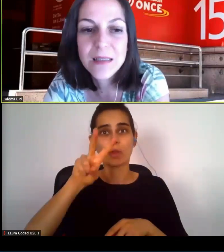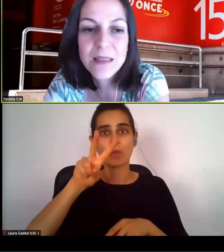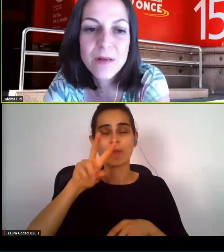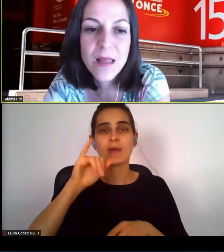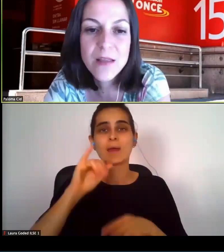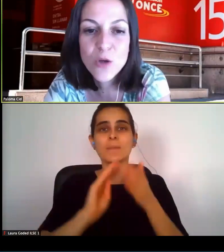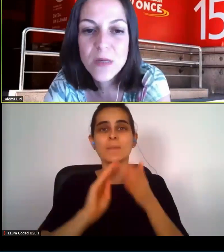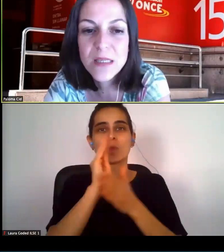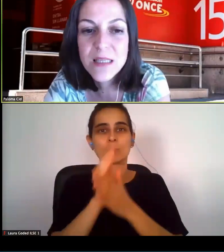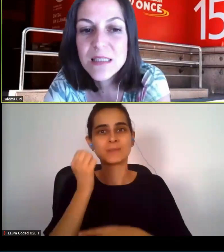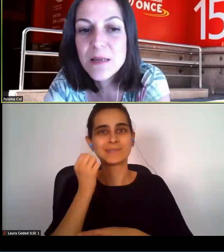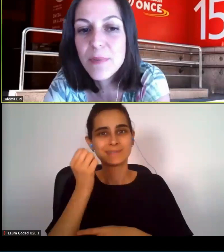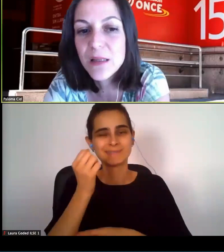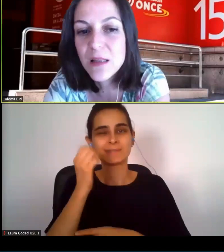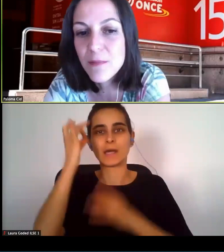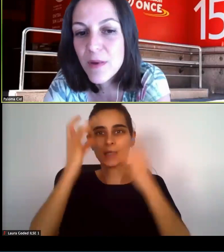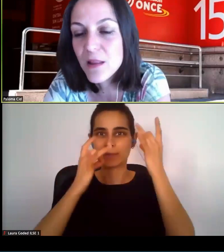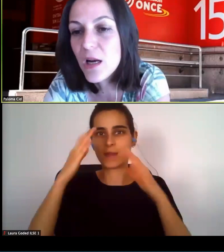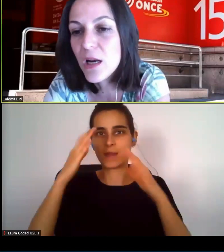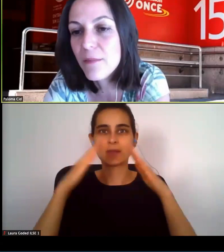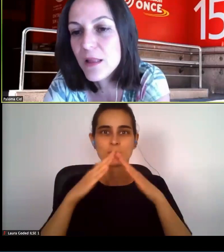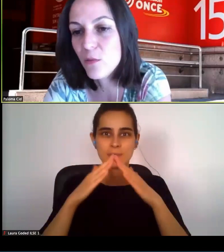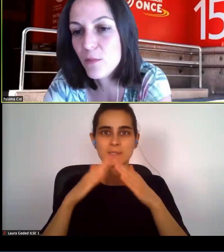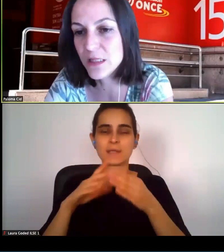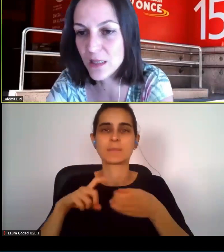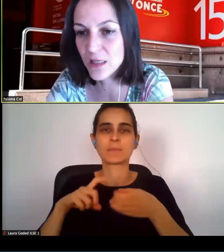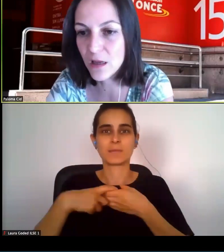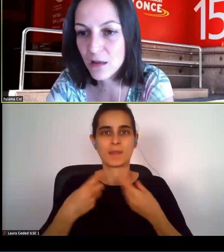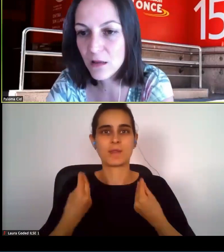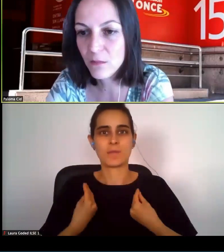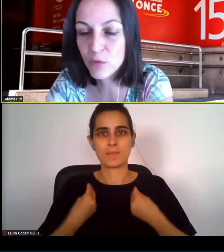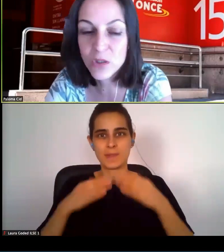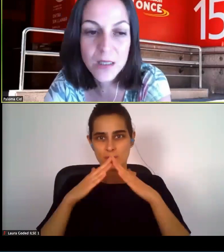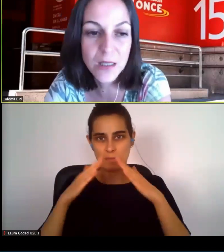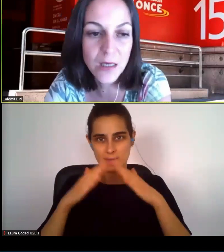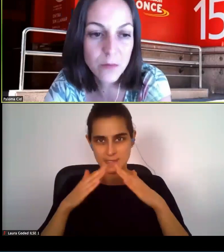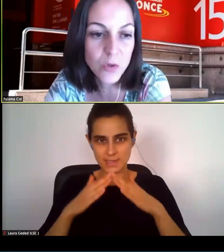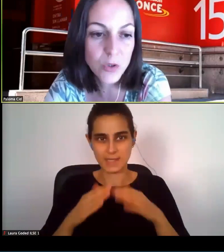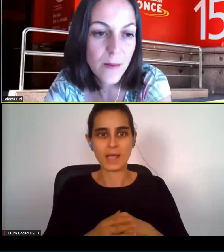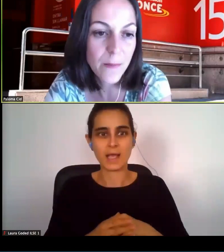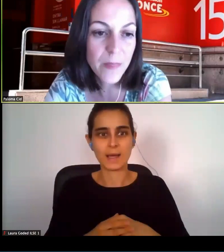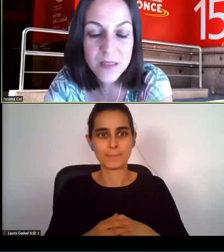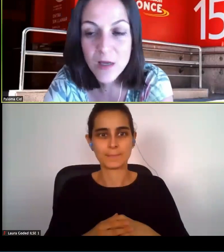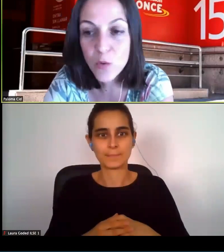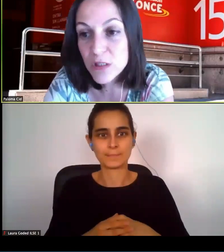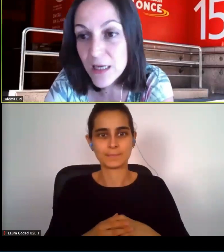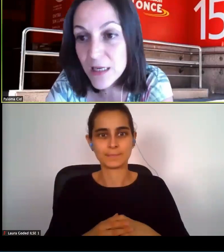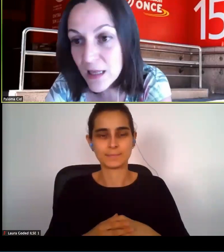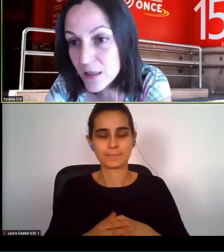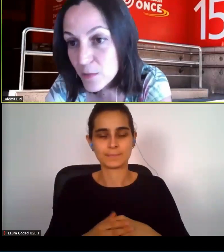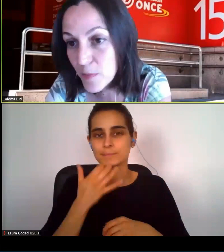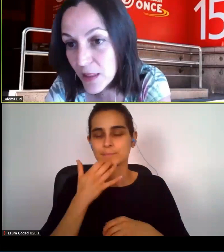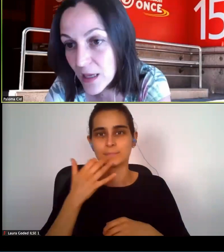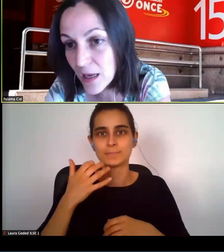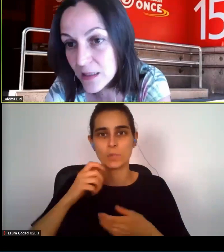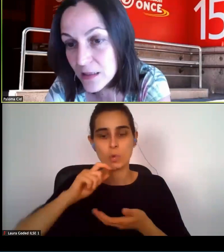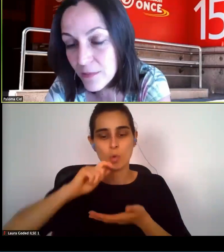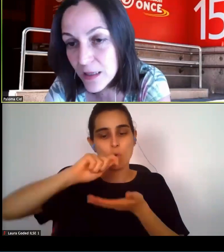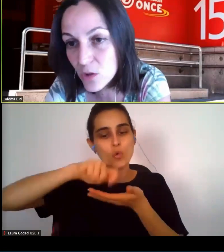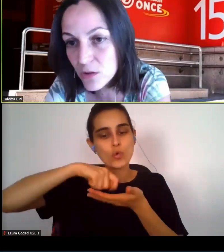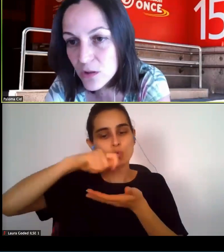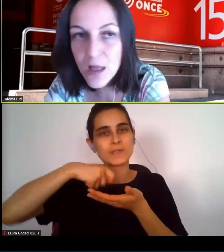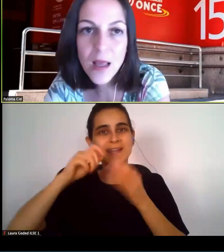para actividades domésticas y participación en la vida doméstica. Pues ahí tenemos desde cucharas